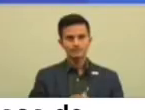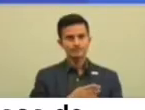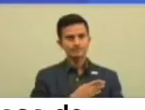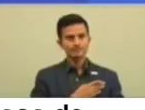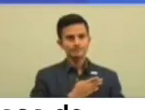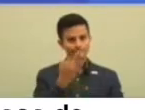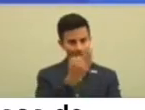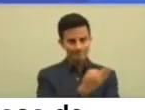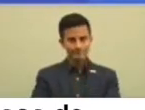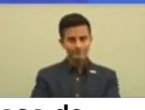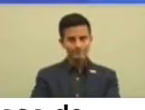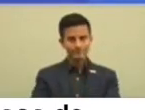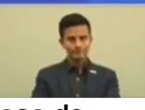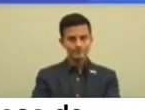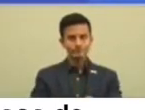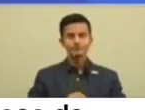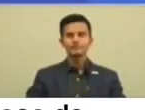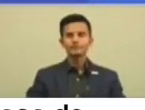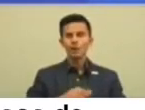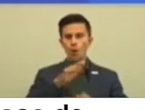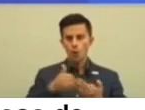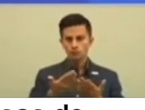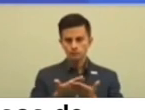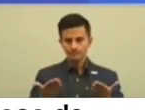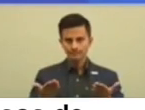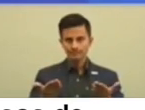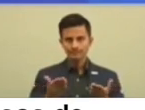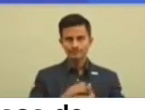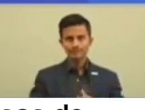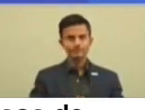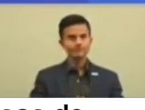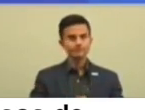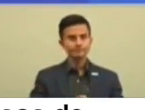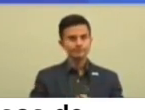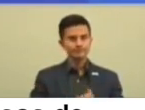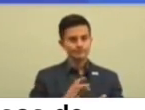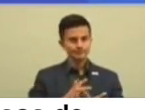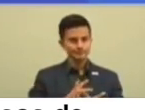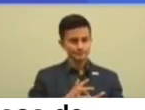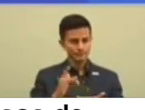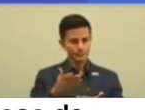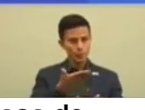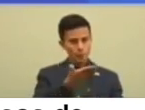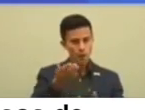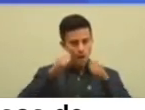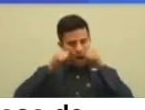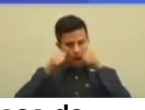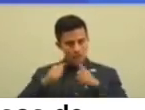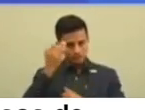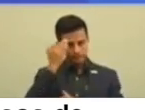Buenas tardes, tengan todas y todos ustedes. Agradezco la atención y el tiempo brindado para atender esta